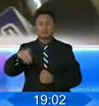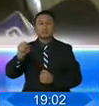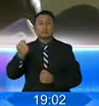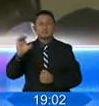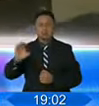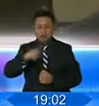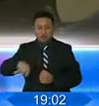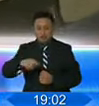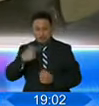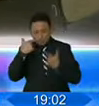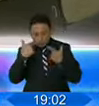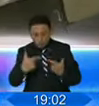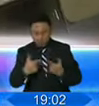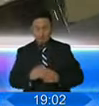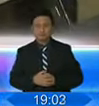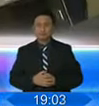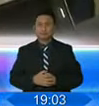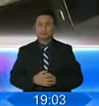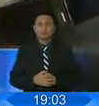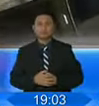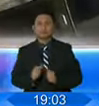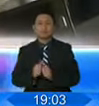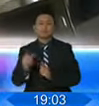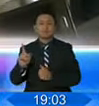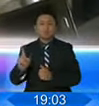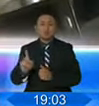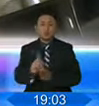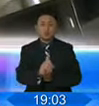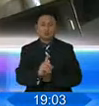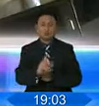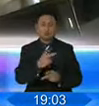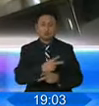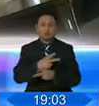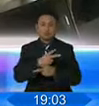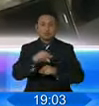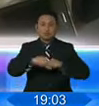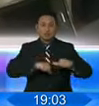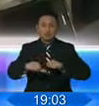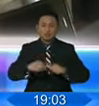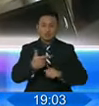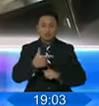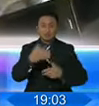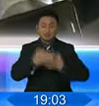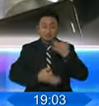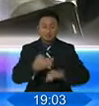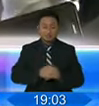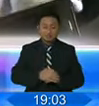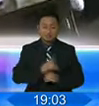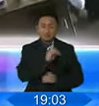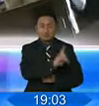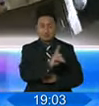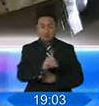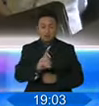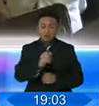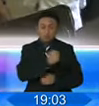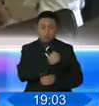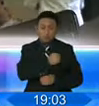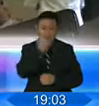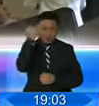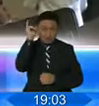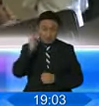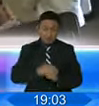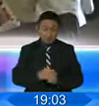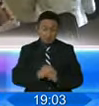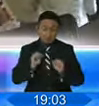estar expectantes. Dado que cada uno de los miembros del Consejo Administrativo de la Legislatura tiene personalidad política propia,